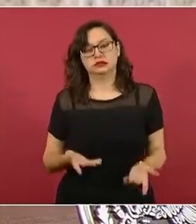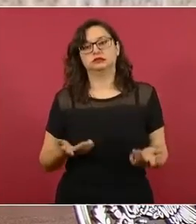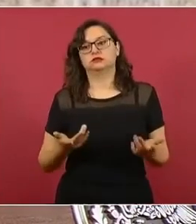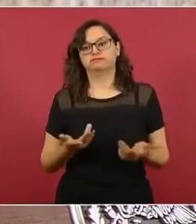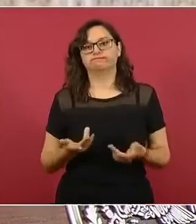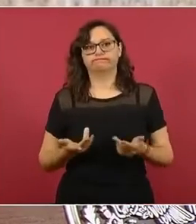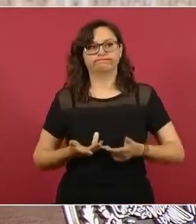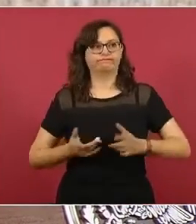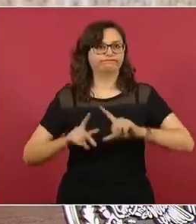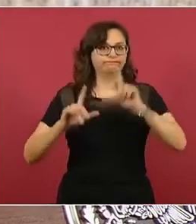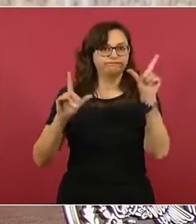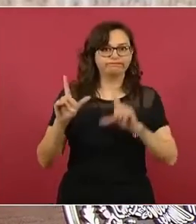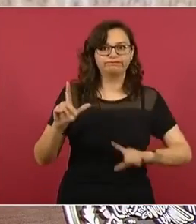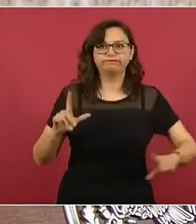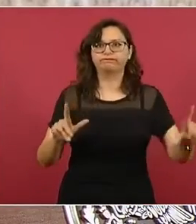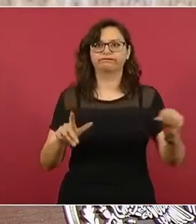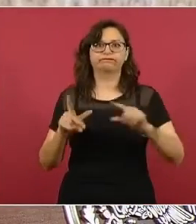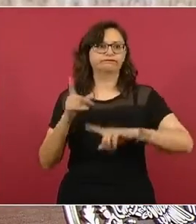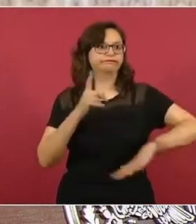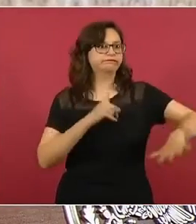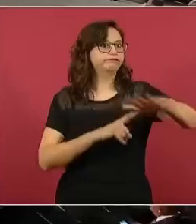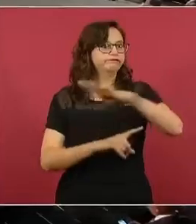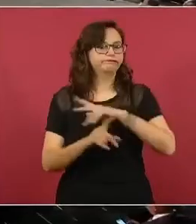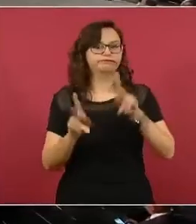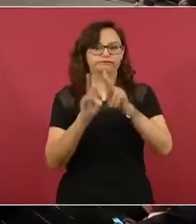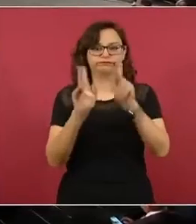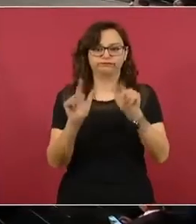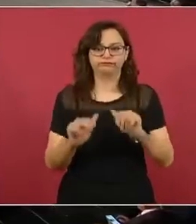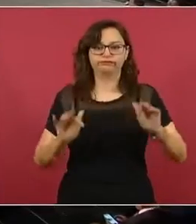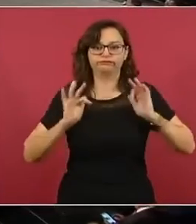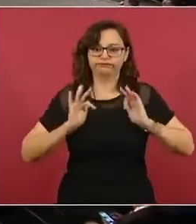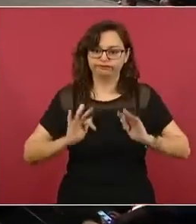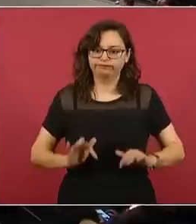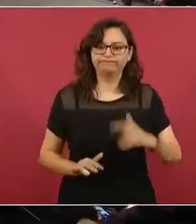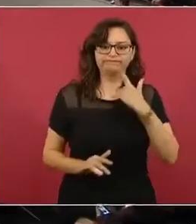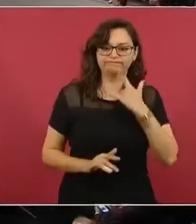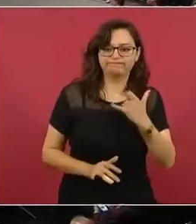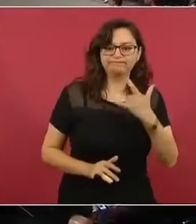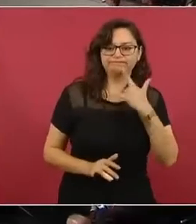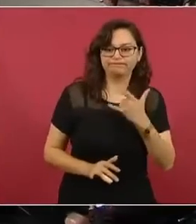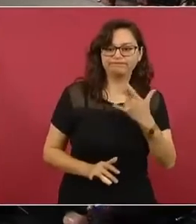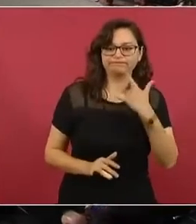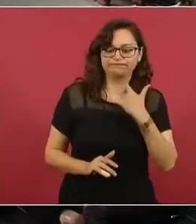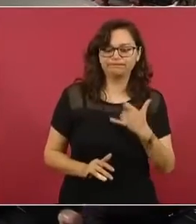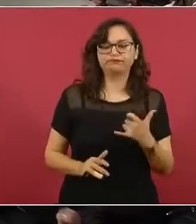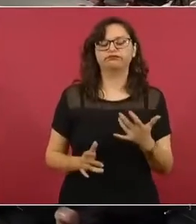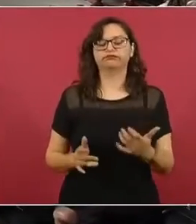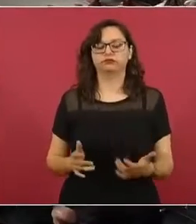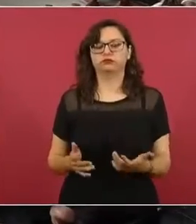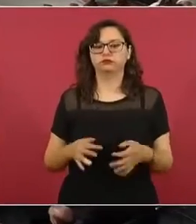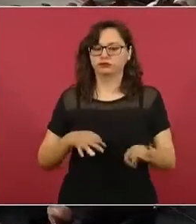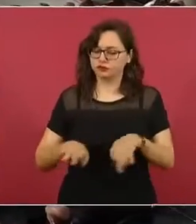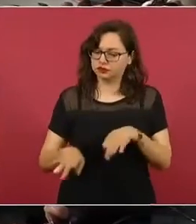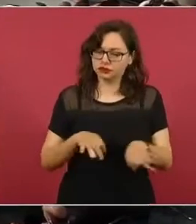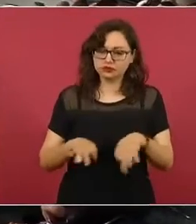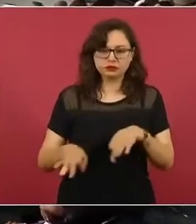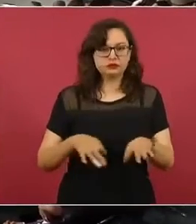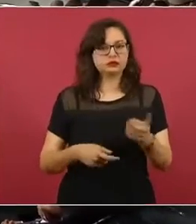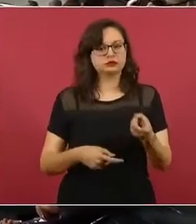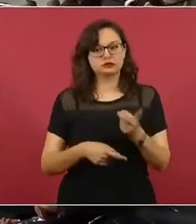en México. Se nos presentan estos